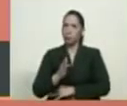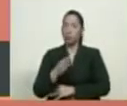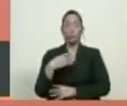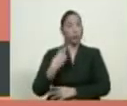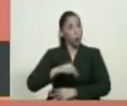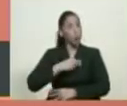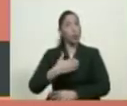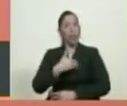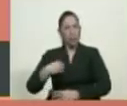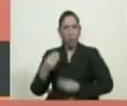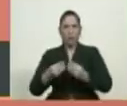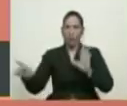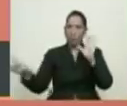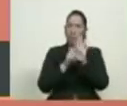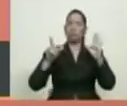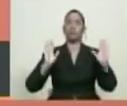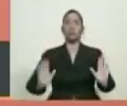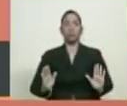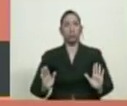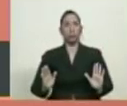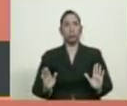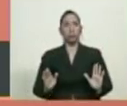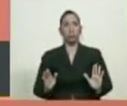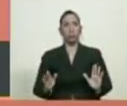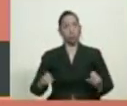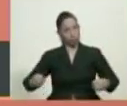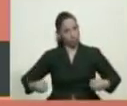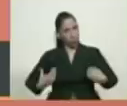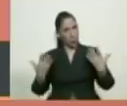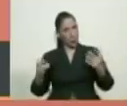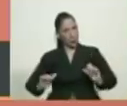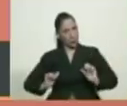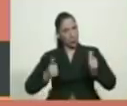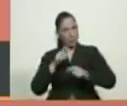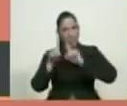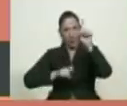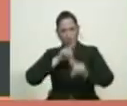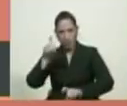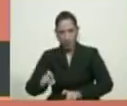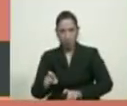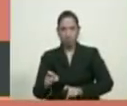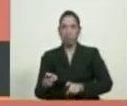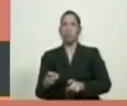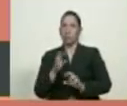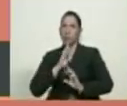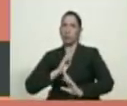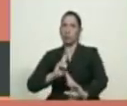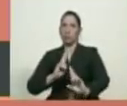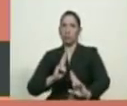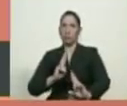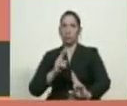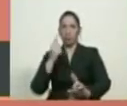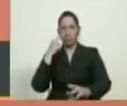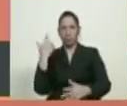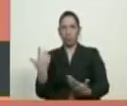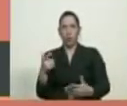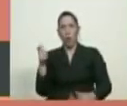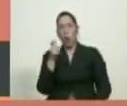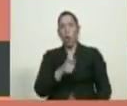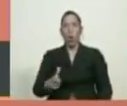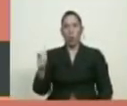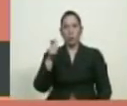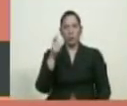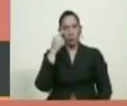así. Con mucho gusto contestaremos las preguntas que hubiera lugar. Empecemos con Fabiana Ortega de Globovisión.